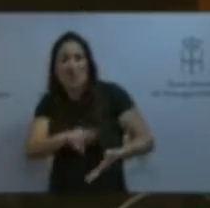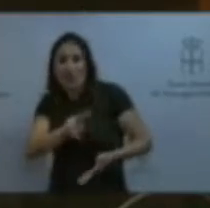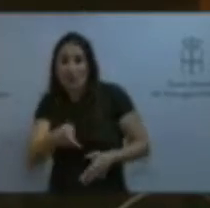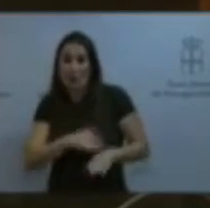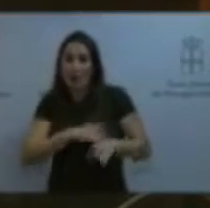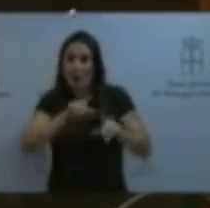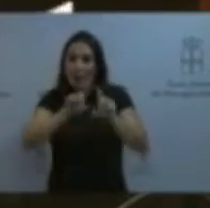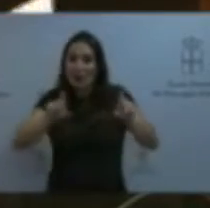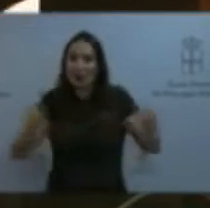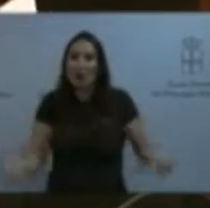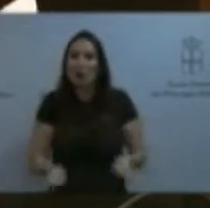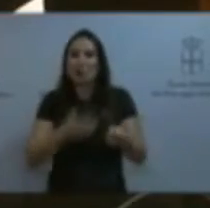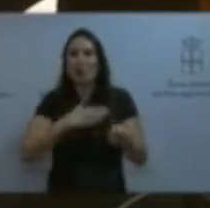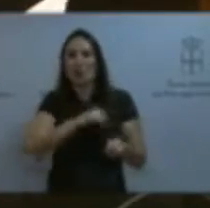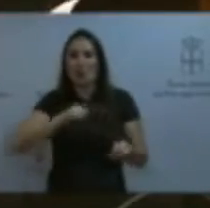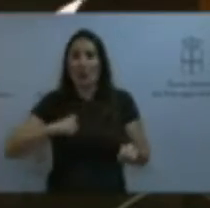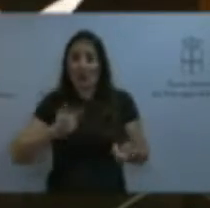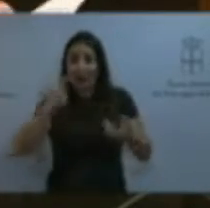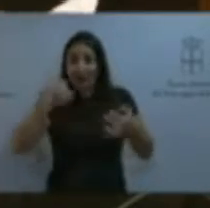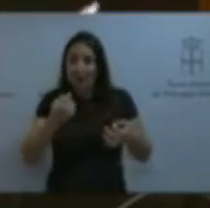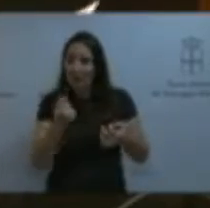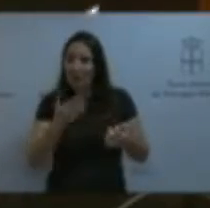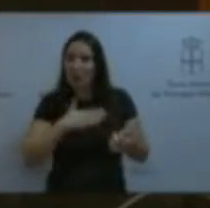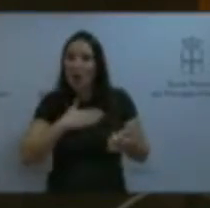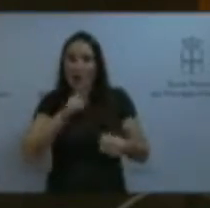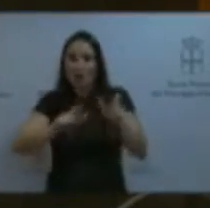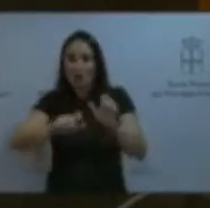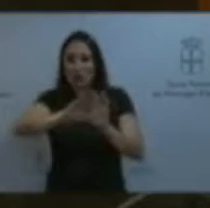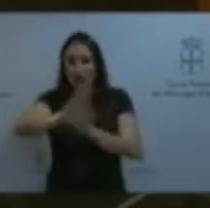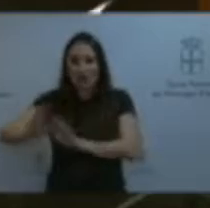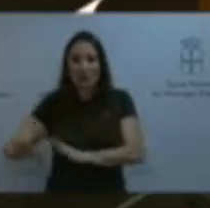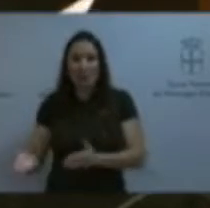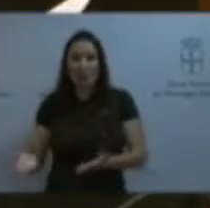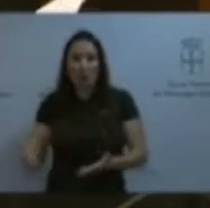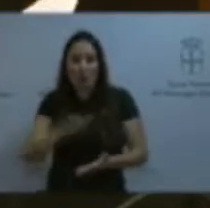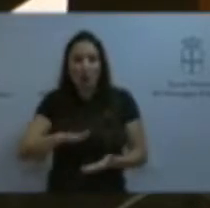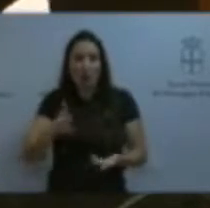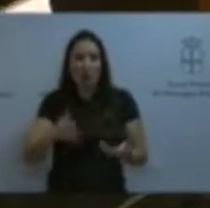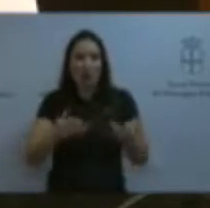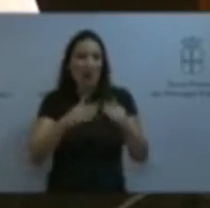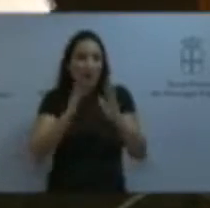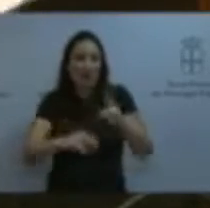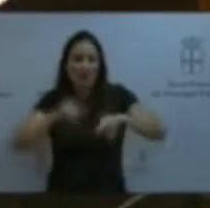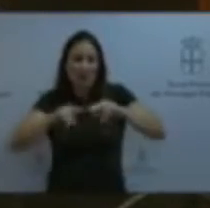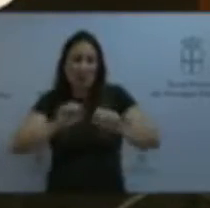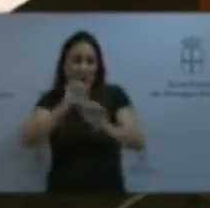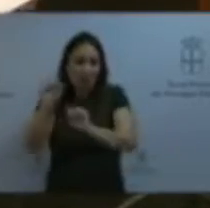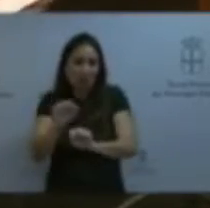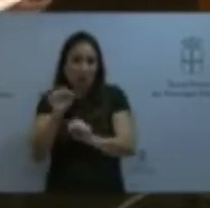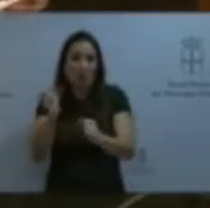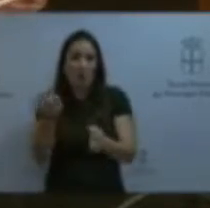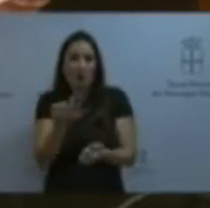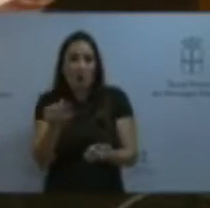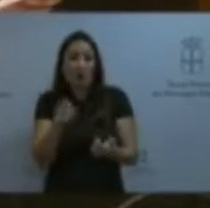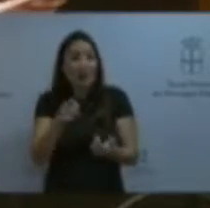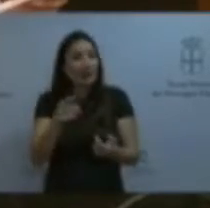que correspondían a los vecinos de Aller. Ese dinero, esas viviendas, esos equipamientos, viviendas públicas de protección oficial, otros equipamientos, voy terminando, debería